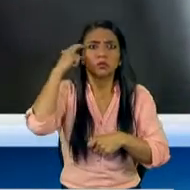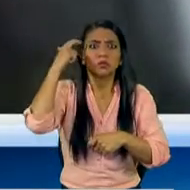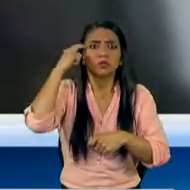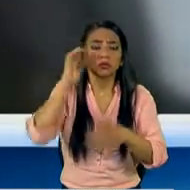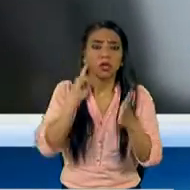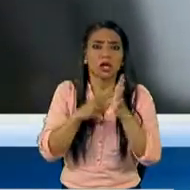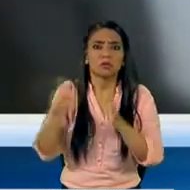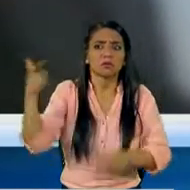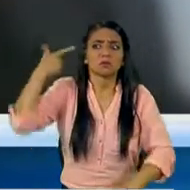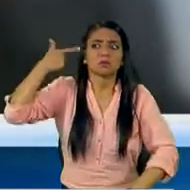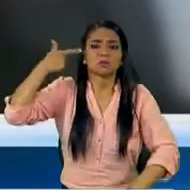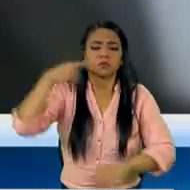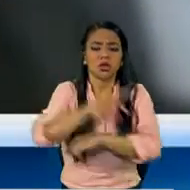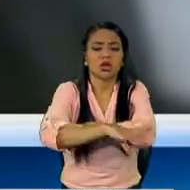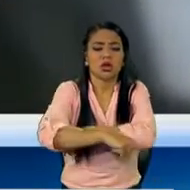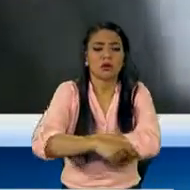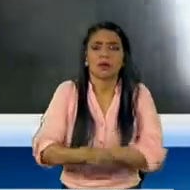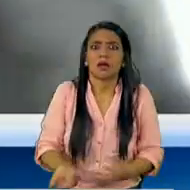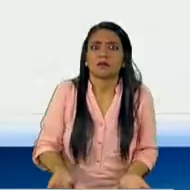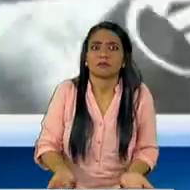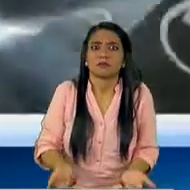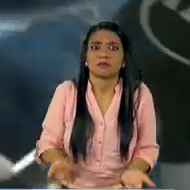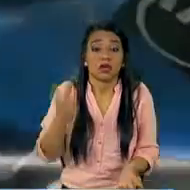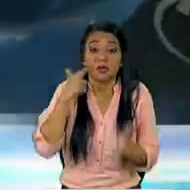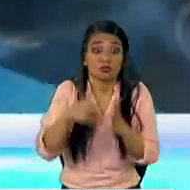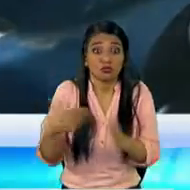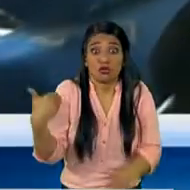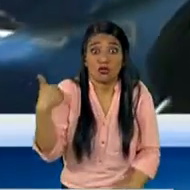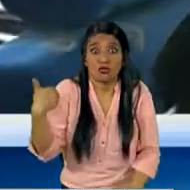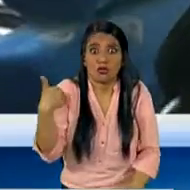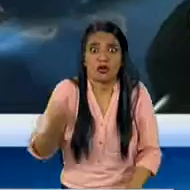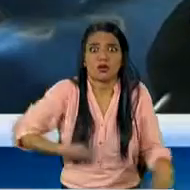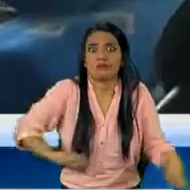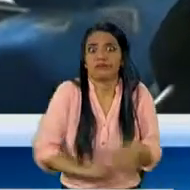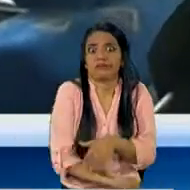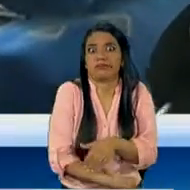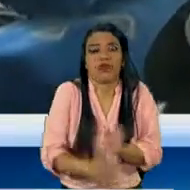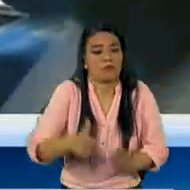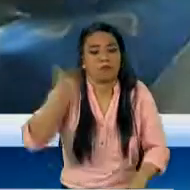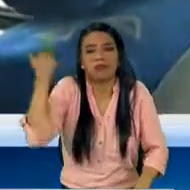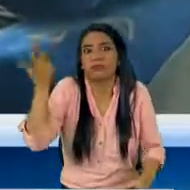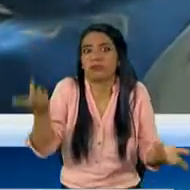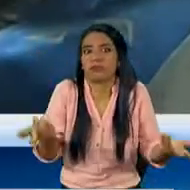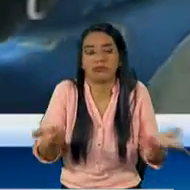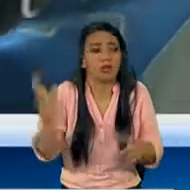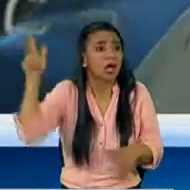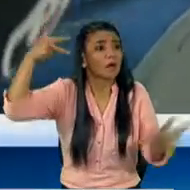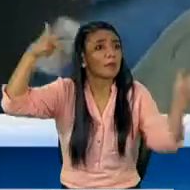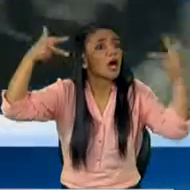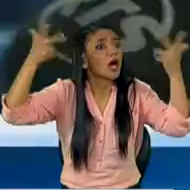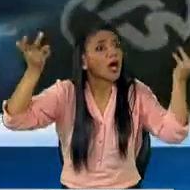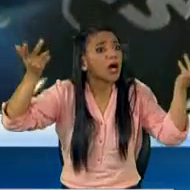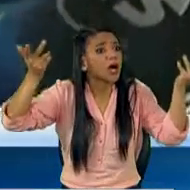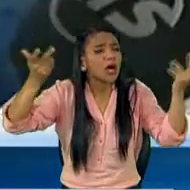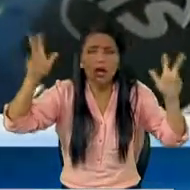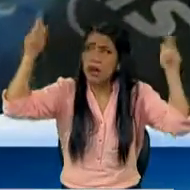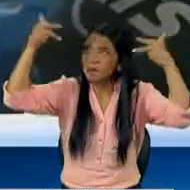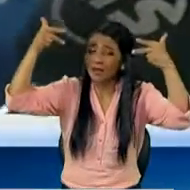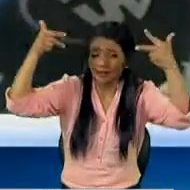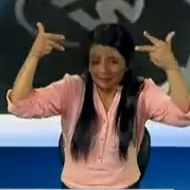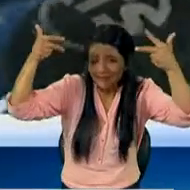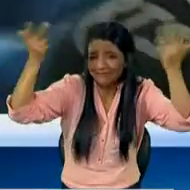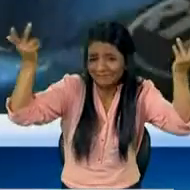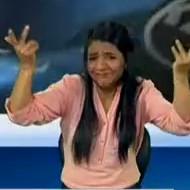apuntan, nos se llevan todo el dinero y si no tiene, pues a uno lo apuñalan o lo disparan. ¿Y las cámaras no han grabado todo? Las cámaras dicen